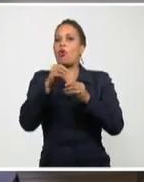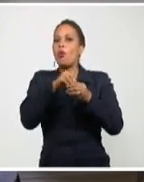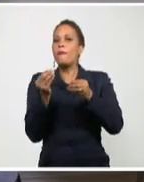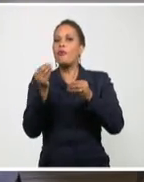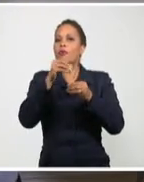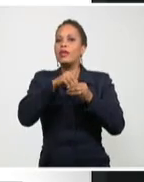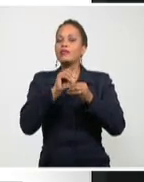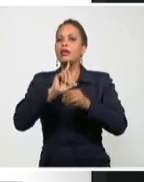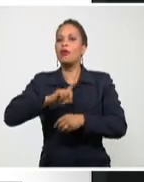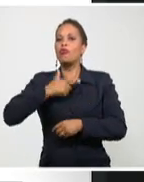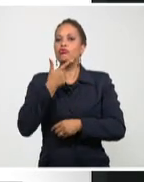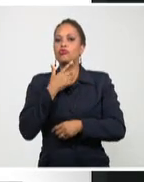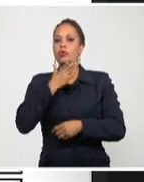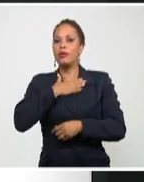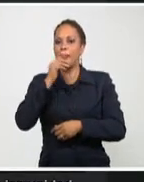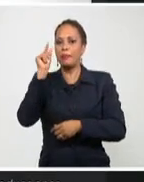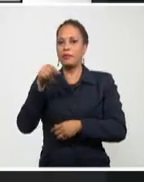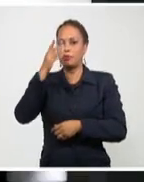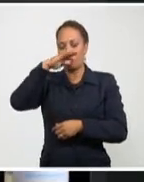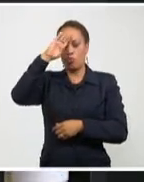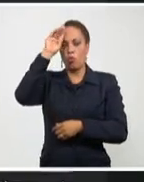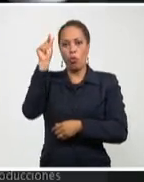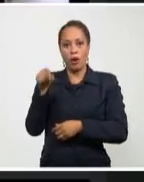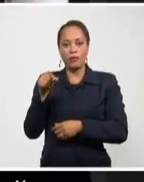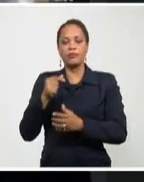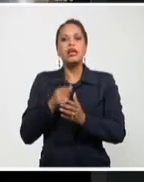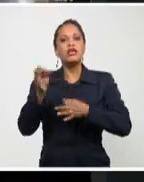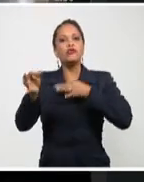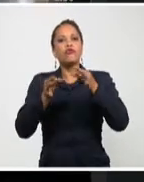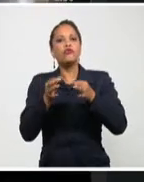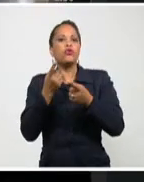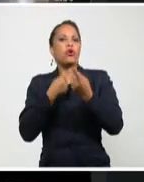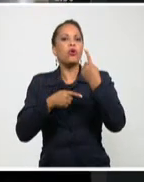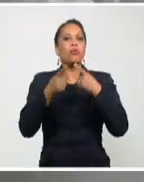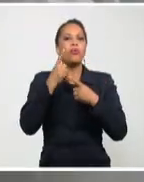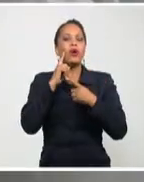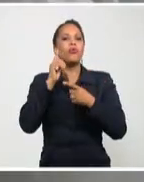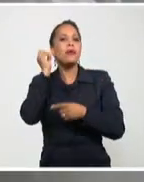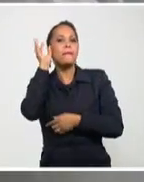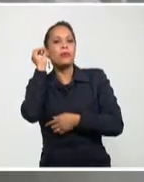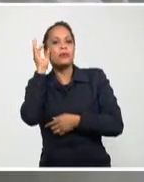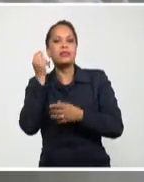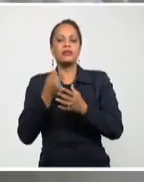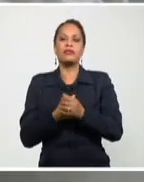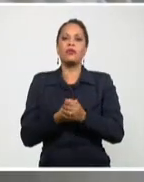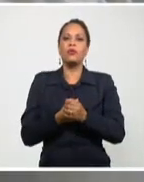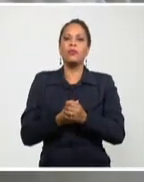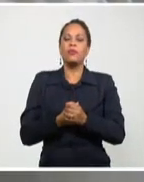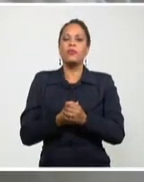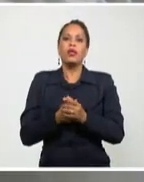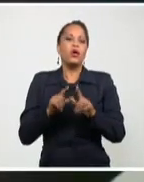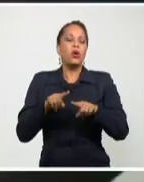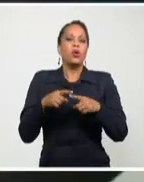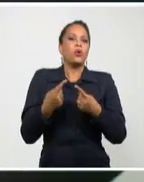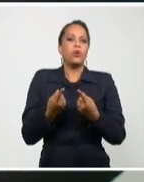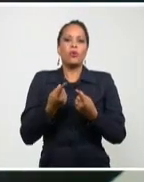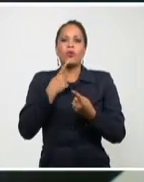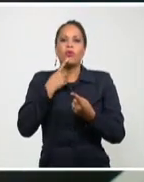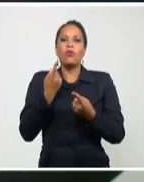general de Cuba. Que eso funciona como antídoto de la improvisación, como antídoto